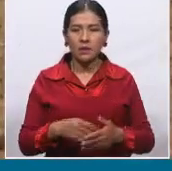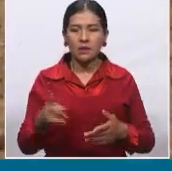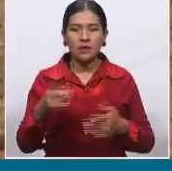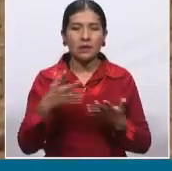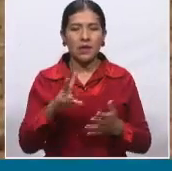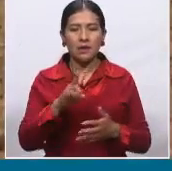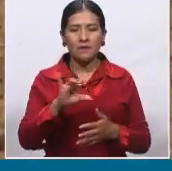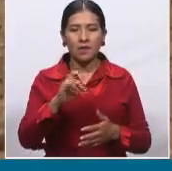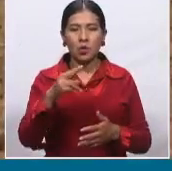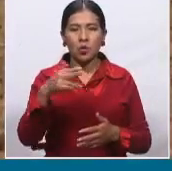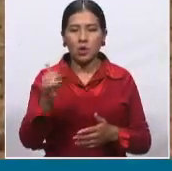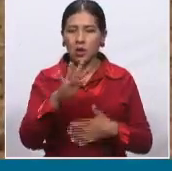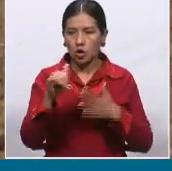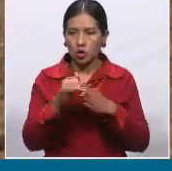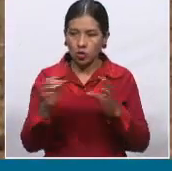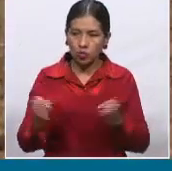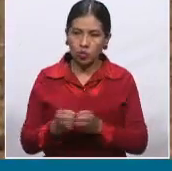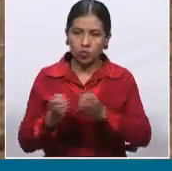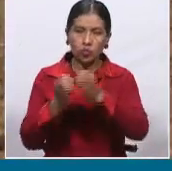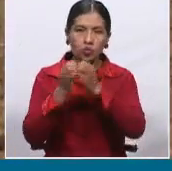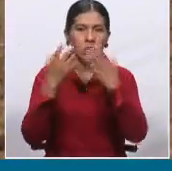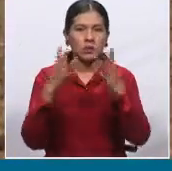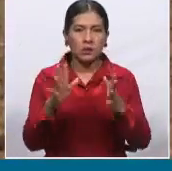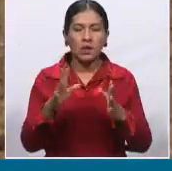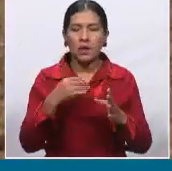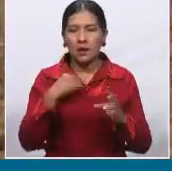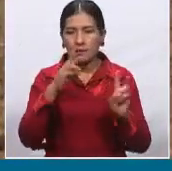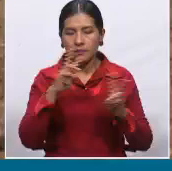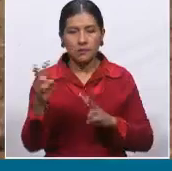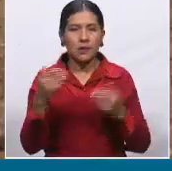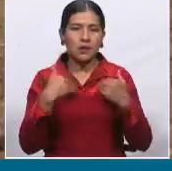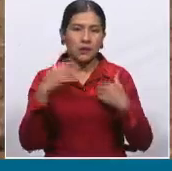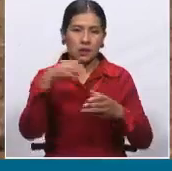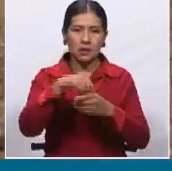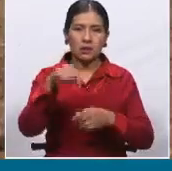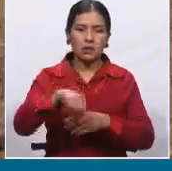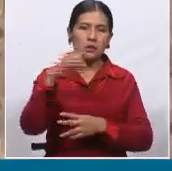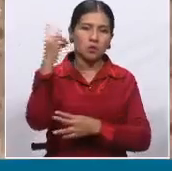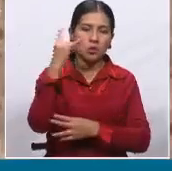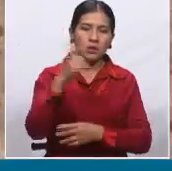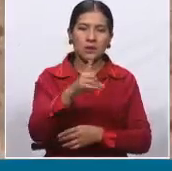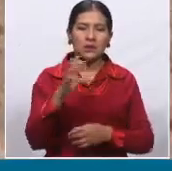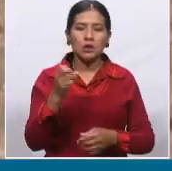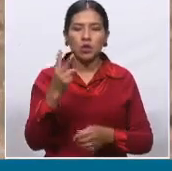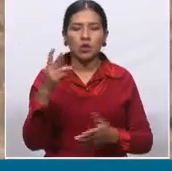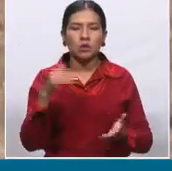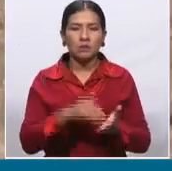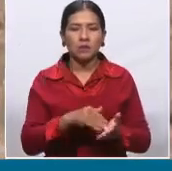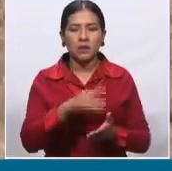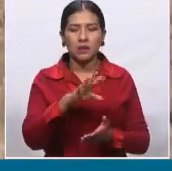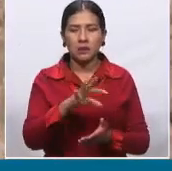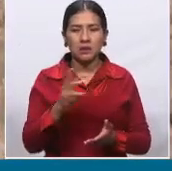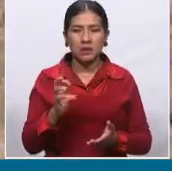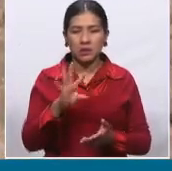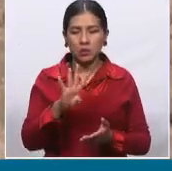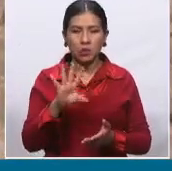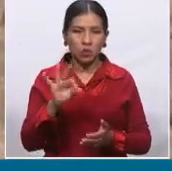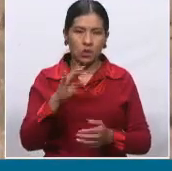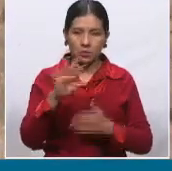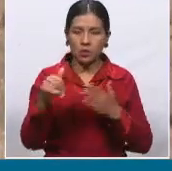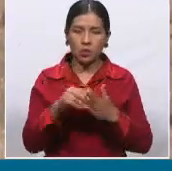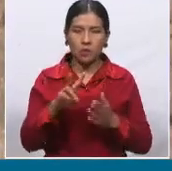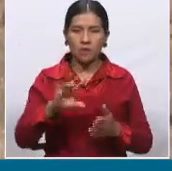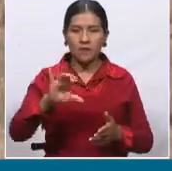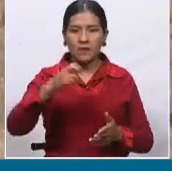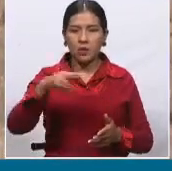vicuñas censadas. Esa es la cantidad que tenemos en Bolivia. 112.249 vicuñas, que su mayor